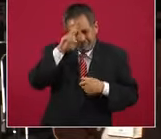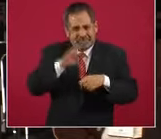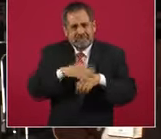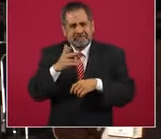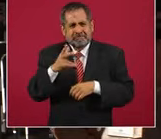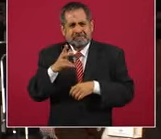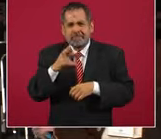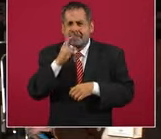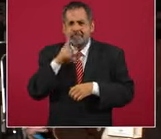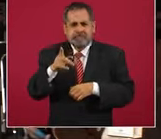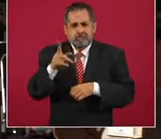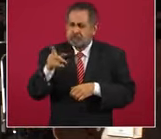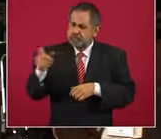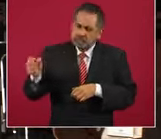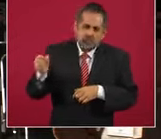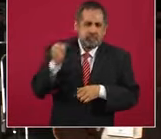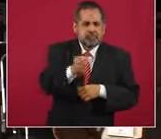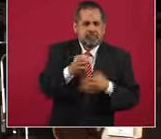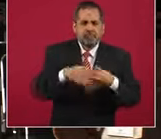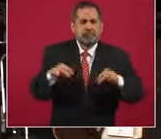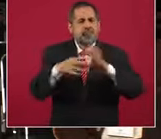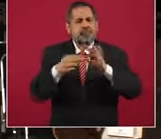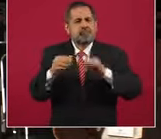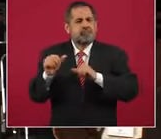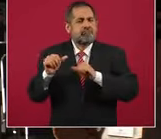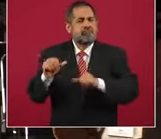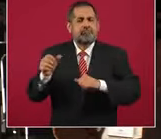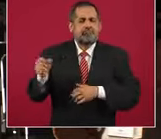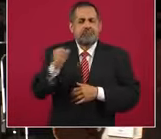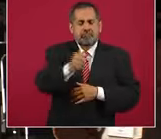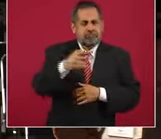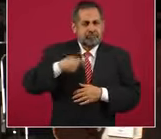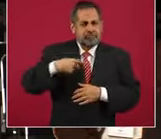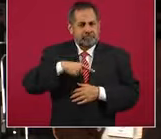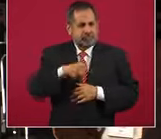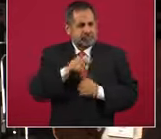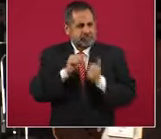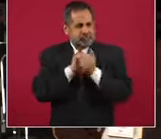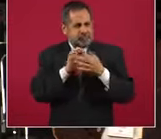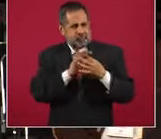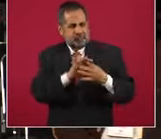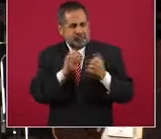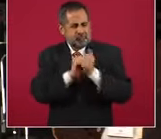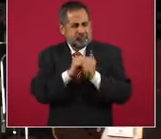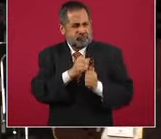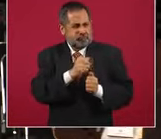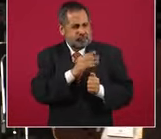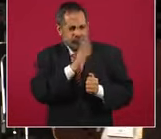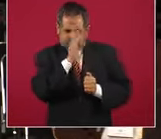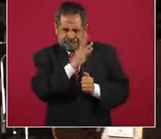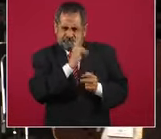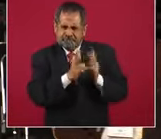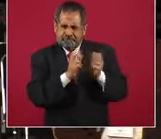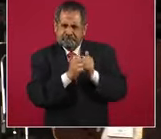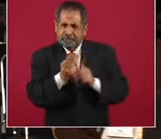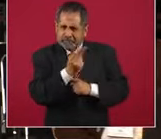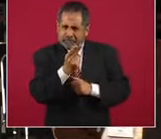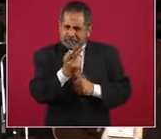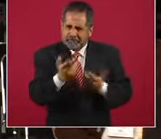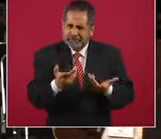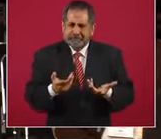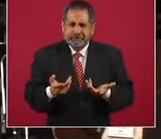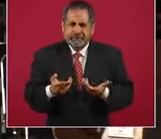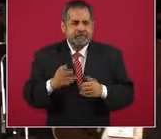por qué no nombrar de arranque en un puesto tan importante a una persona cercana con diálogo directo hacia usted. ¿Por qué